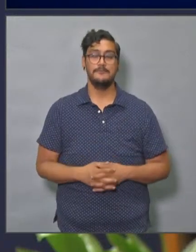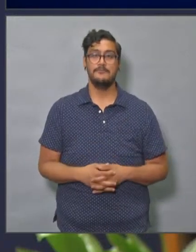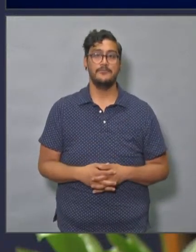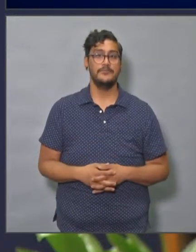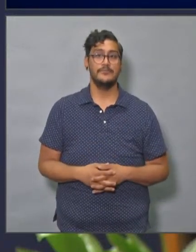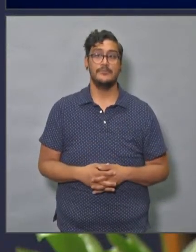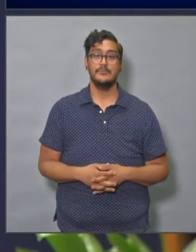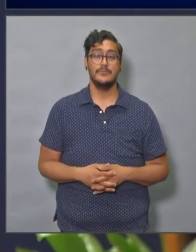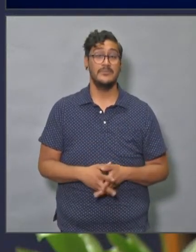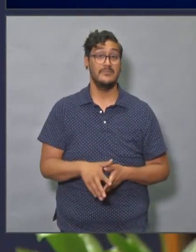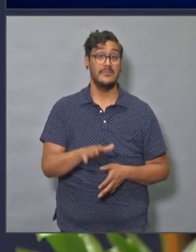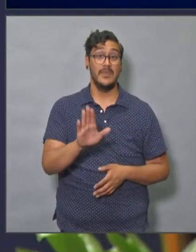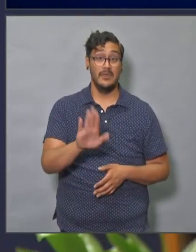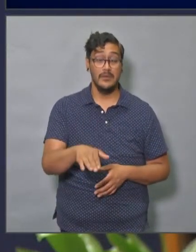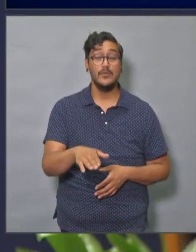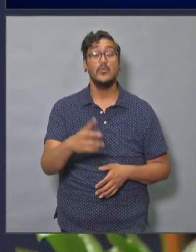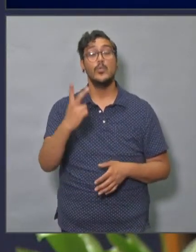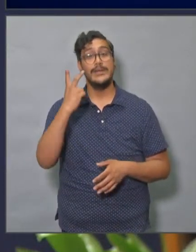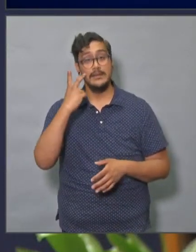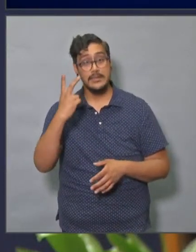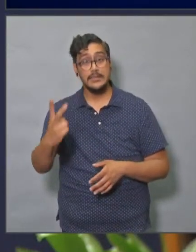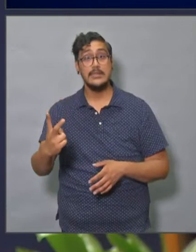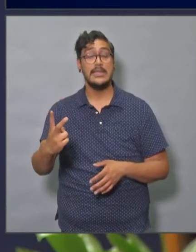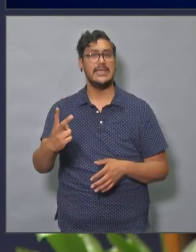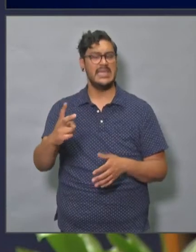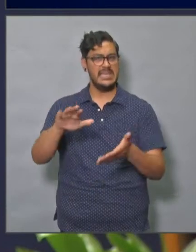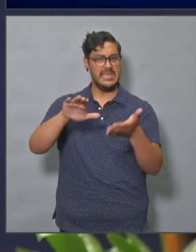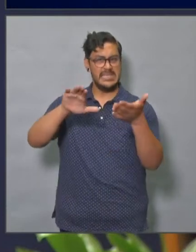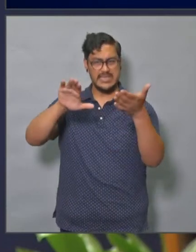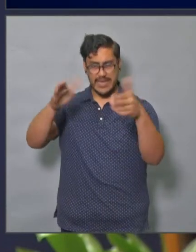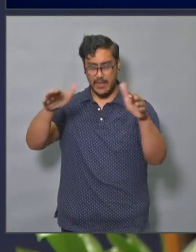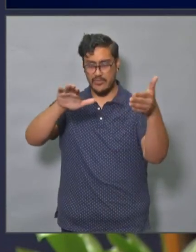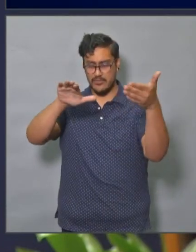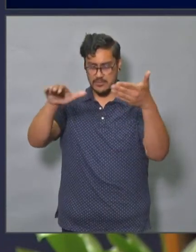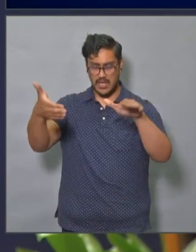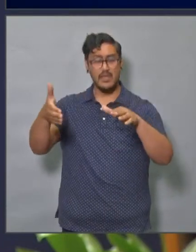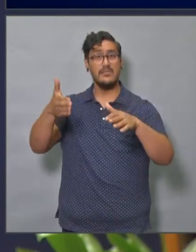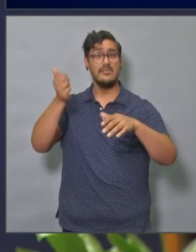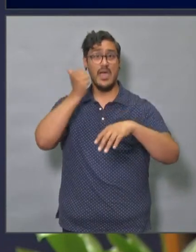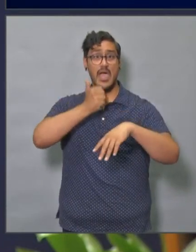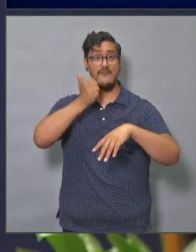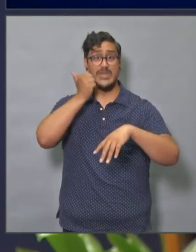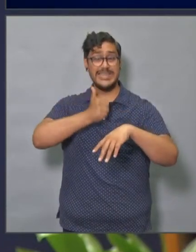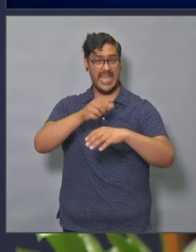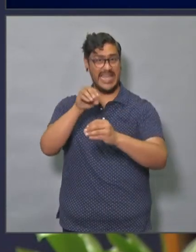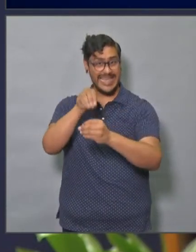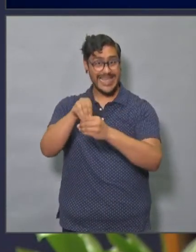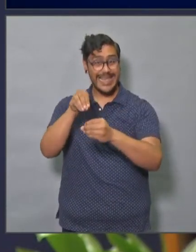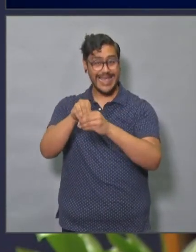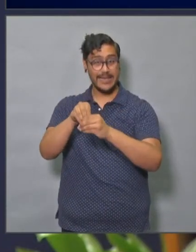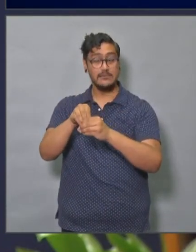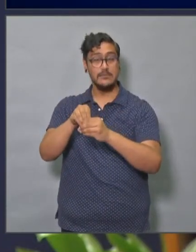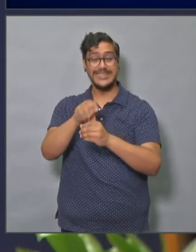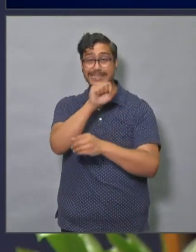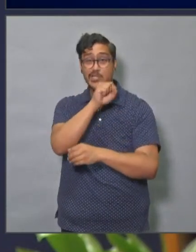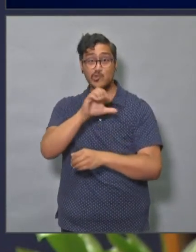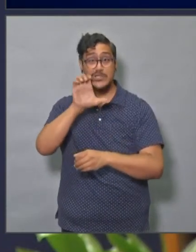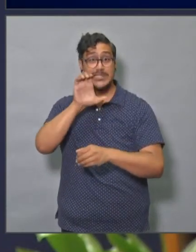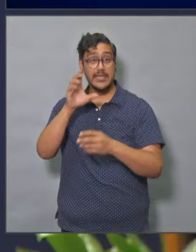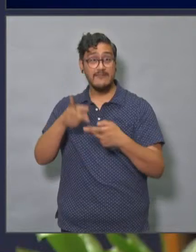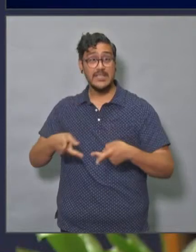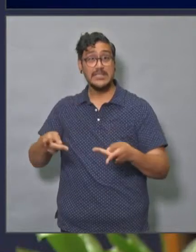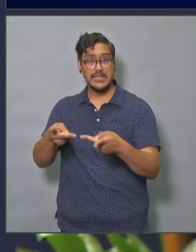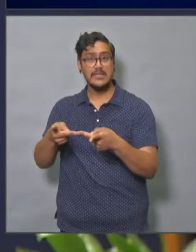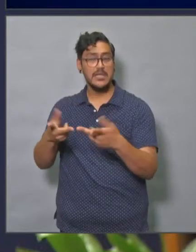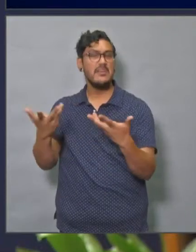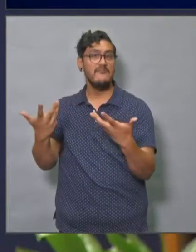Continuamos viendo una reducción en el número promedio de fallecimientos diarios en hogares de ancianos calificados. And we